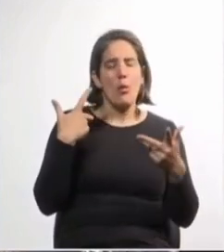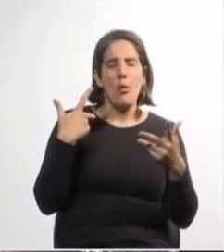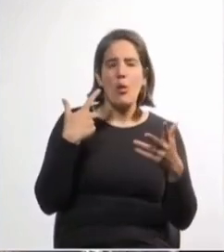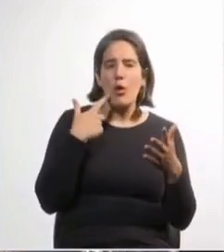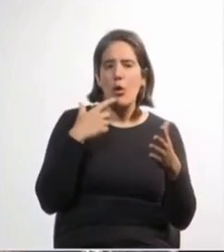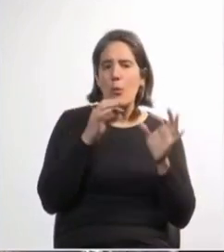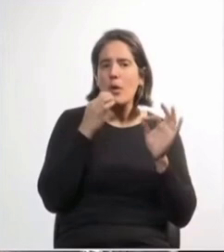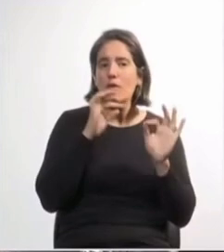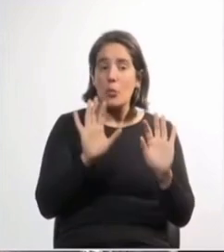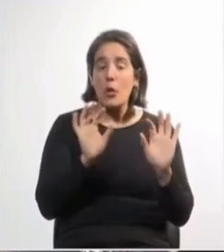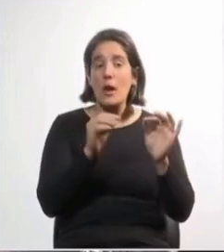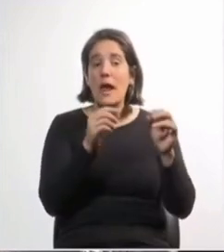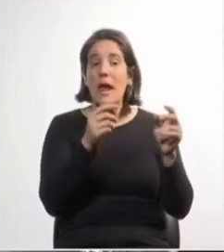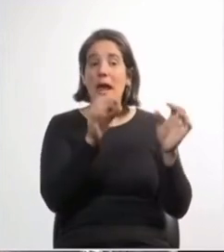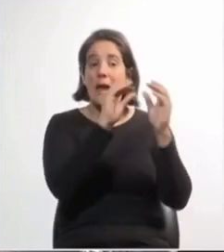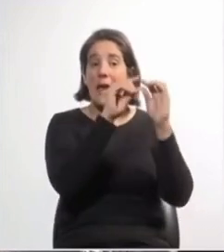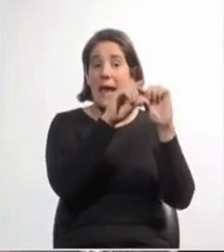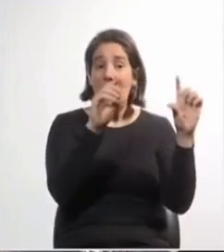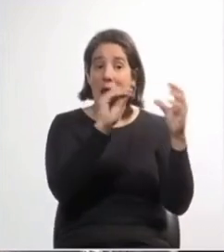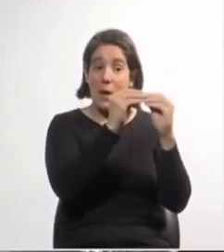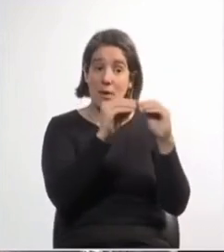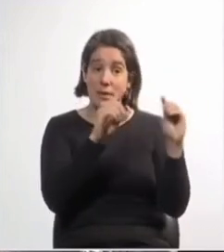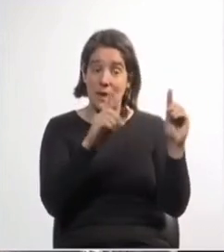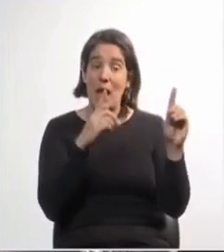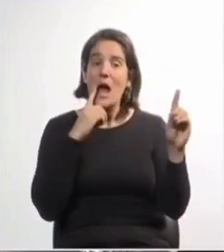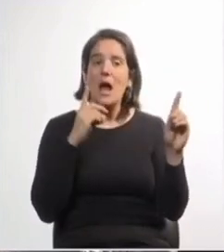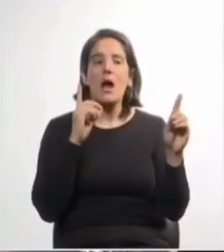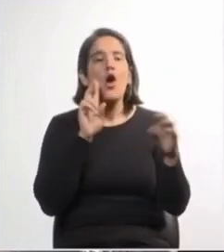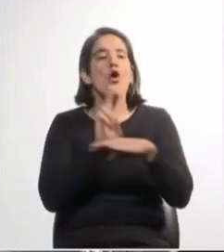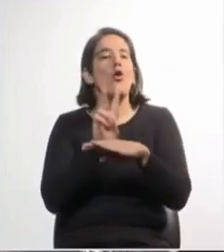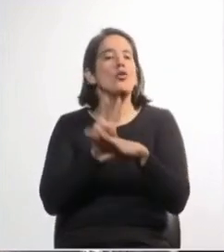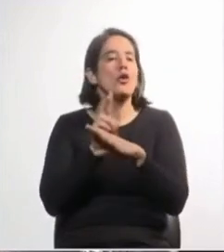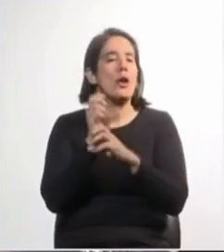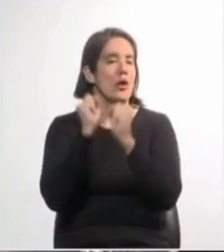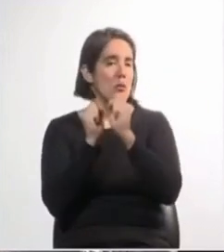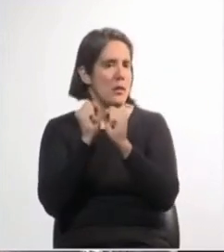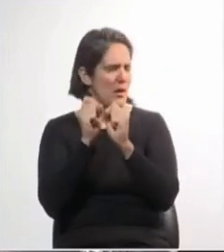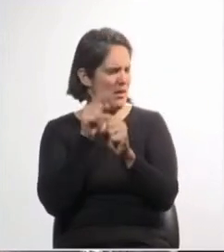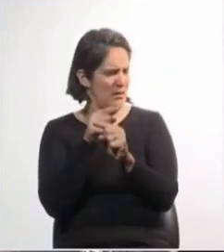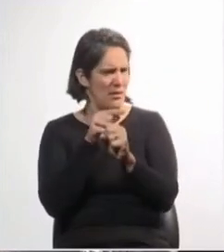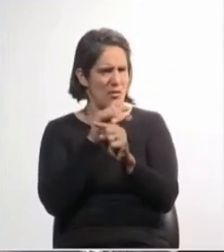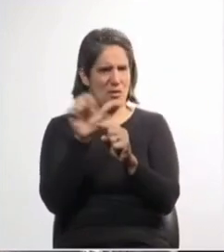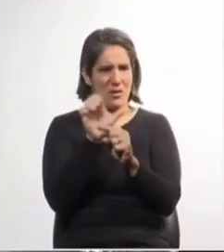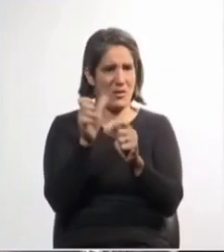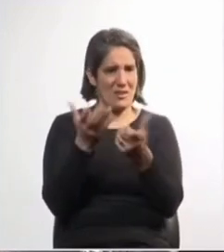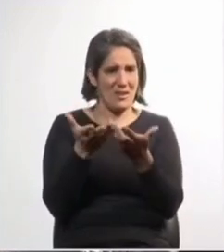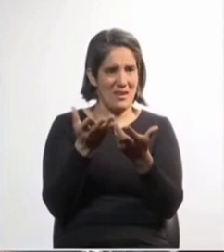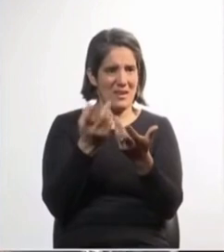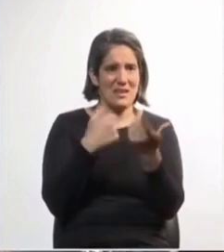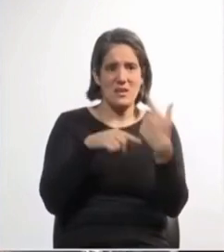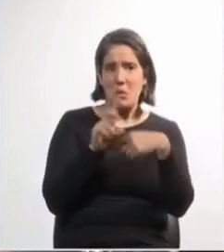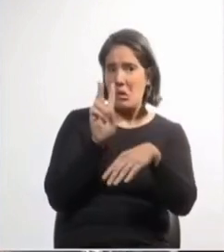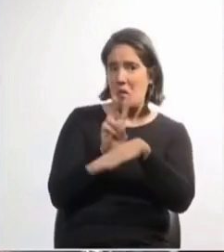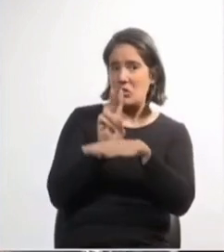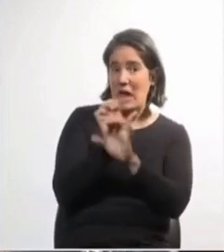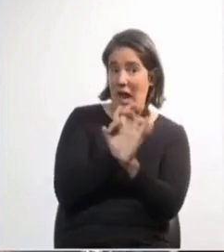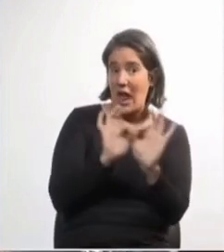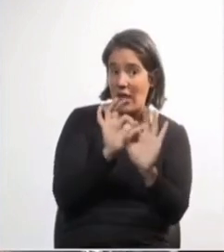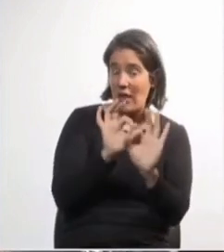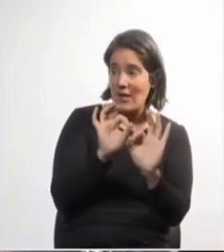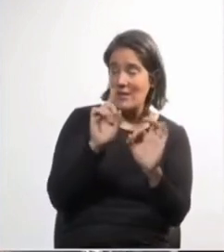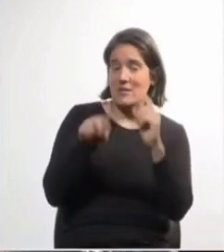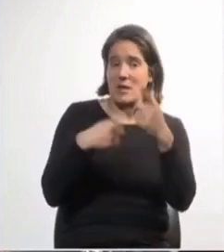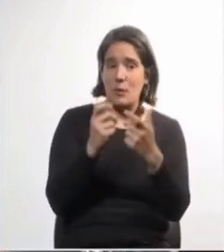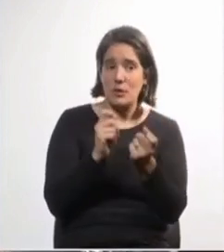una regla, la discrecionalidad excesiva del gobierno. ¿Cuál es el valor de la regla fiscal si después se elige qué es lo que